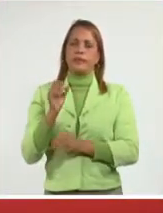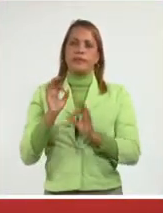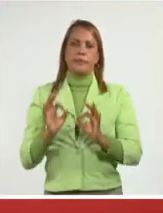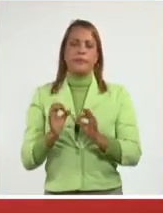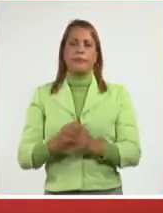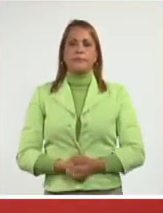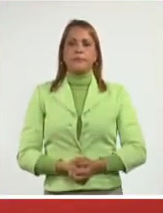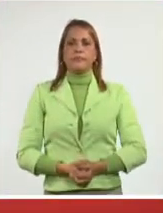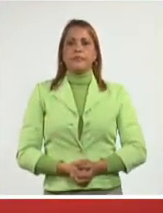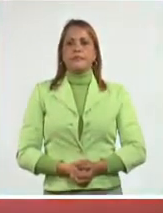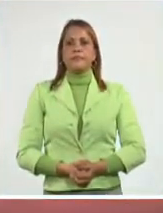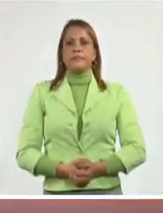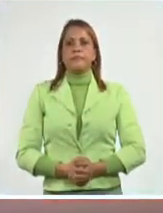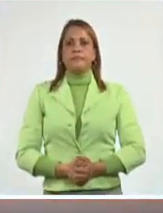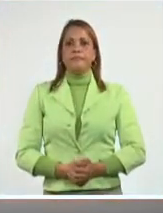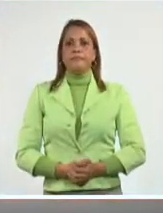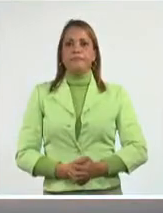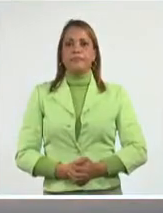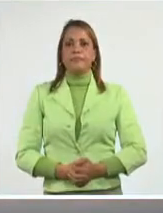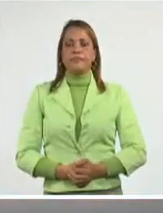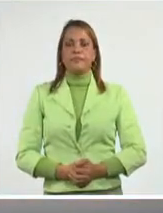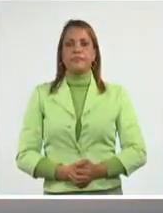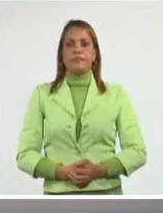Artemisa, Raudén González y Joan Esteves, Sistema Informativo de la Televisión Cubana.